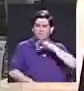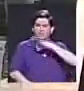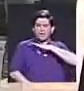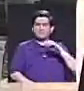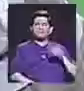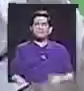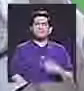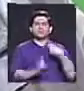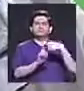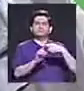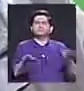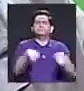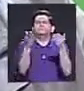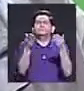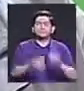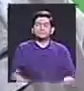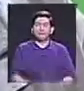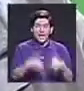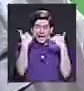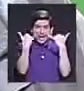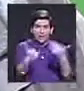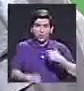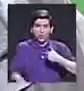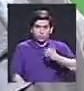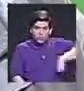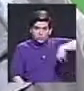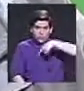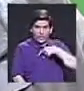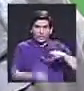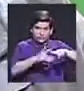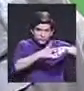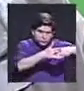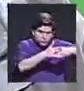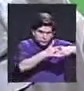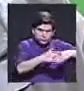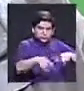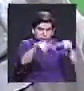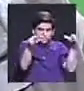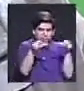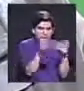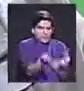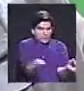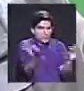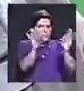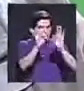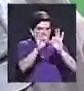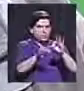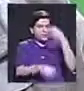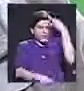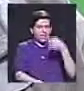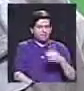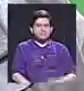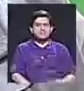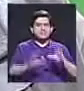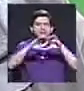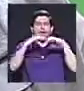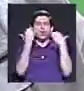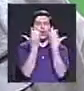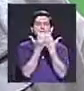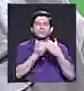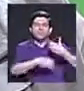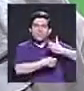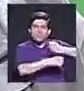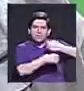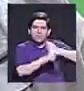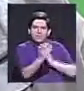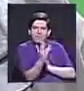¿verdad? Claro, ahorita disponemos de un instrumento a nivel local que es muy importante para nosotros, son las comisiones municipales